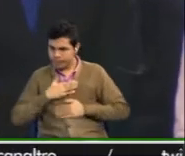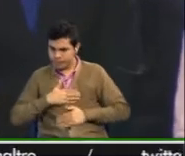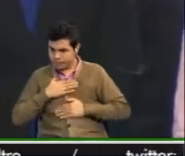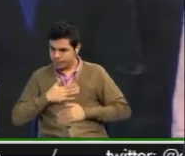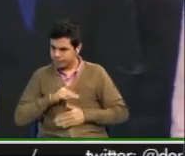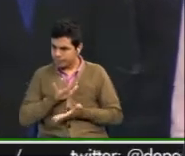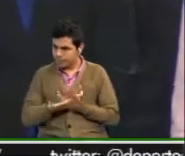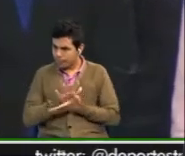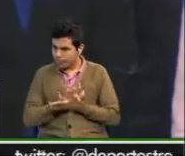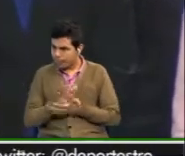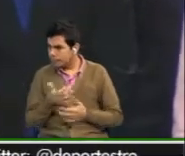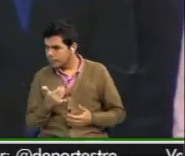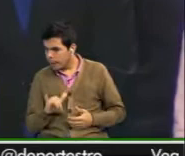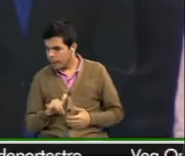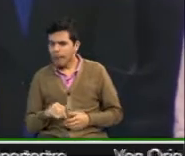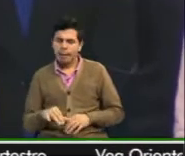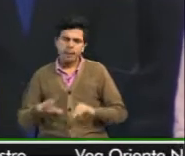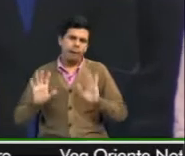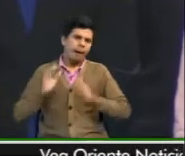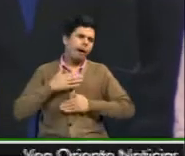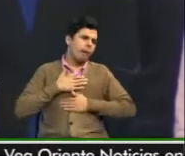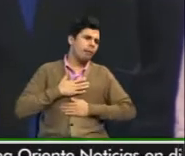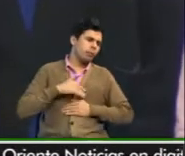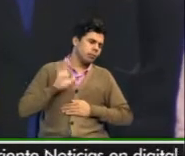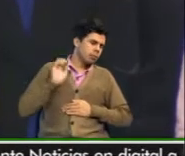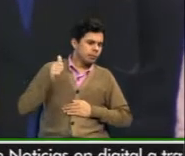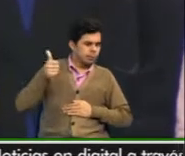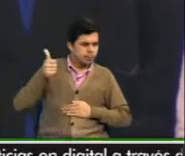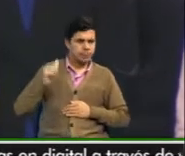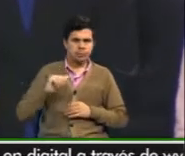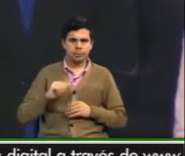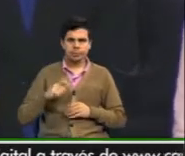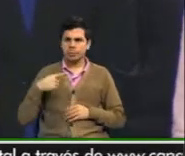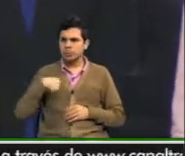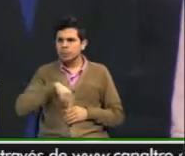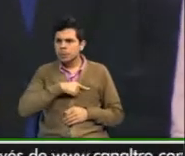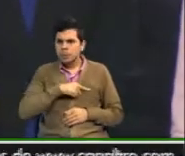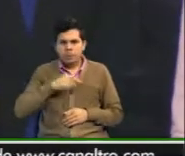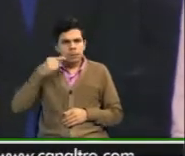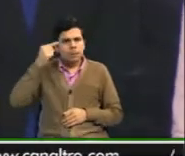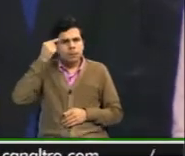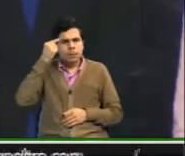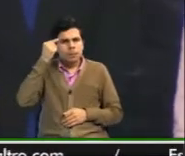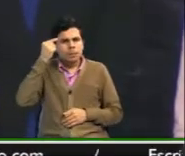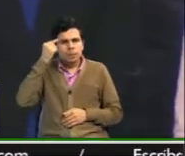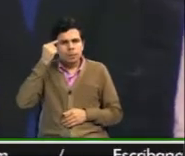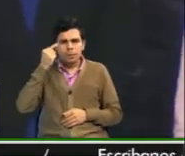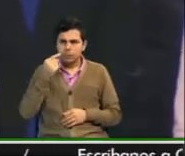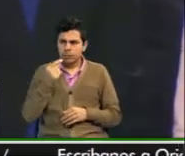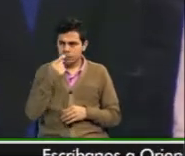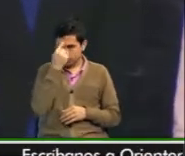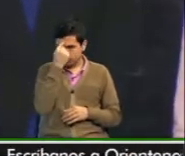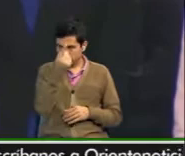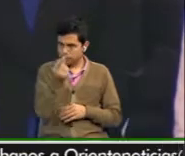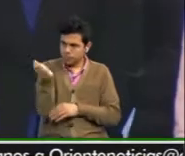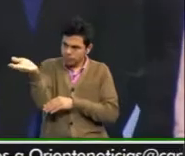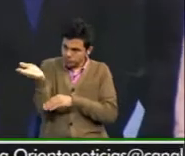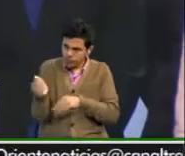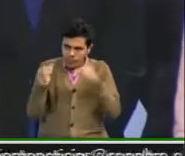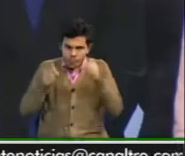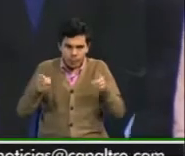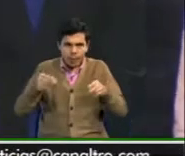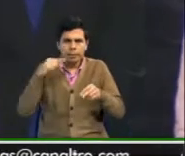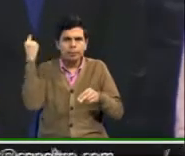patria y por supuesto sigue siendo prioridad la exigencia de que las